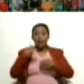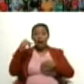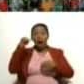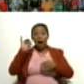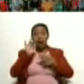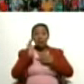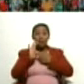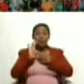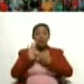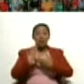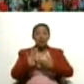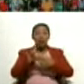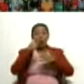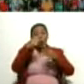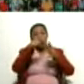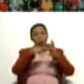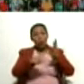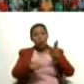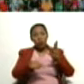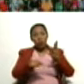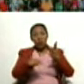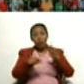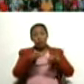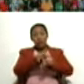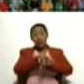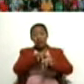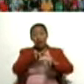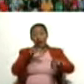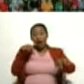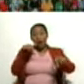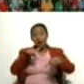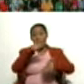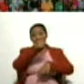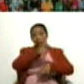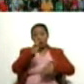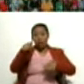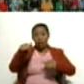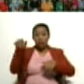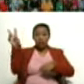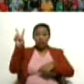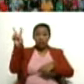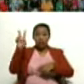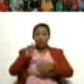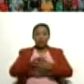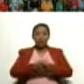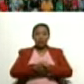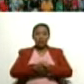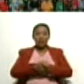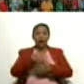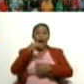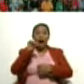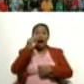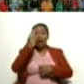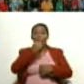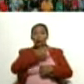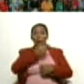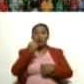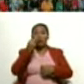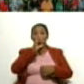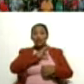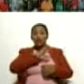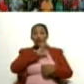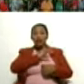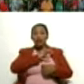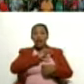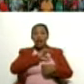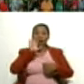entre otras cosas, porque la gran mayoría de este país, la gran mayoría de este país, está comprometido con la soberanía